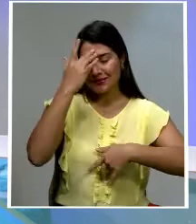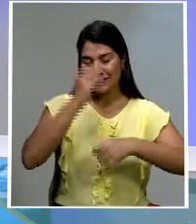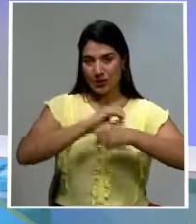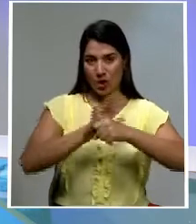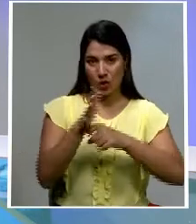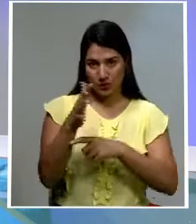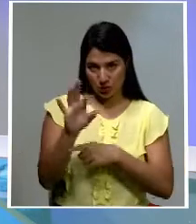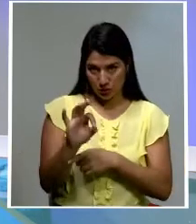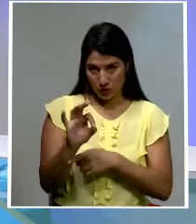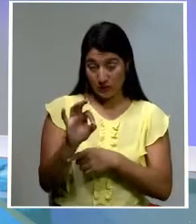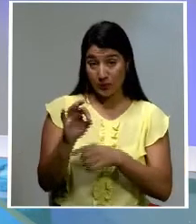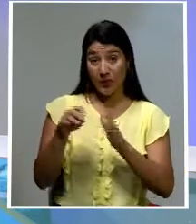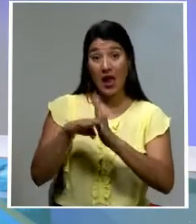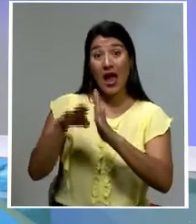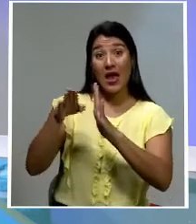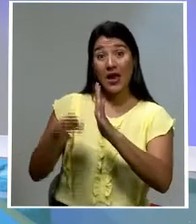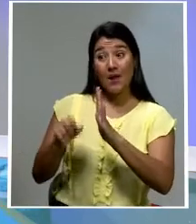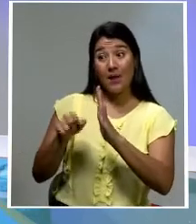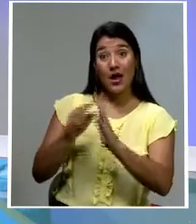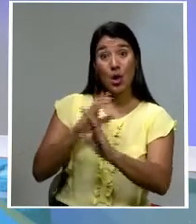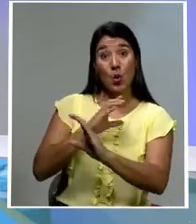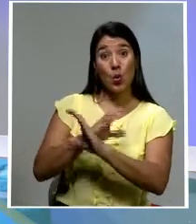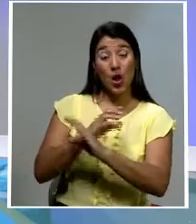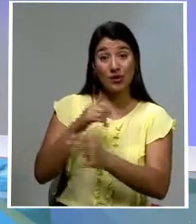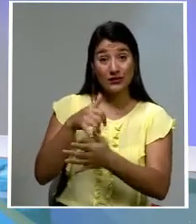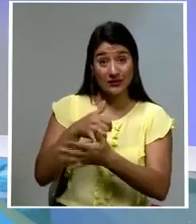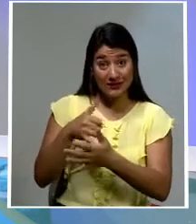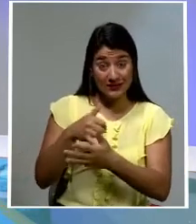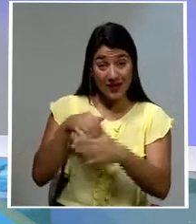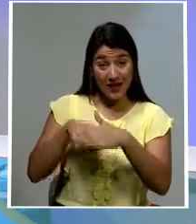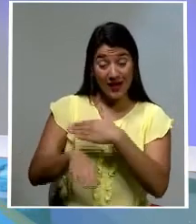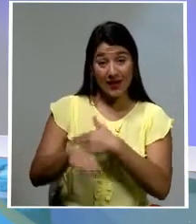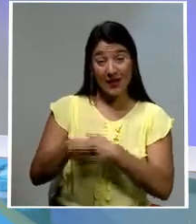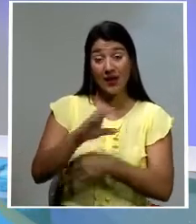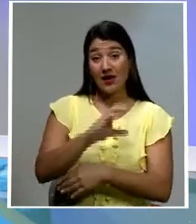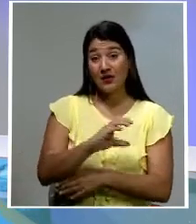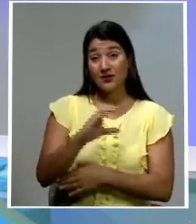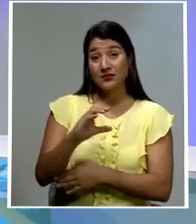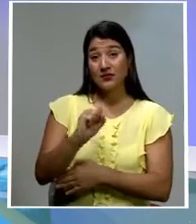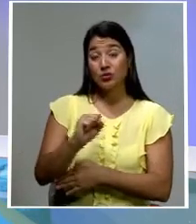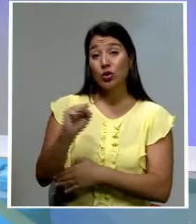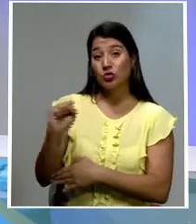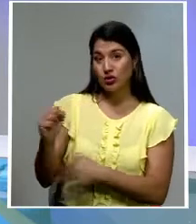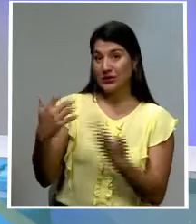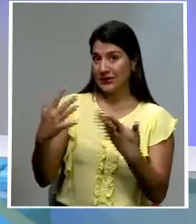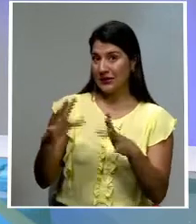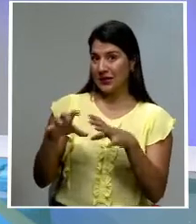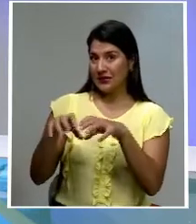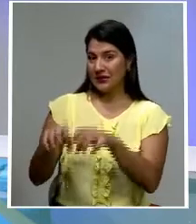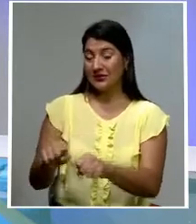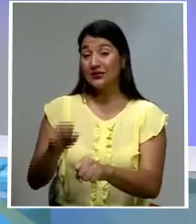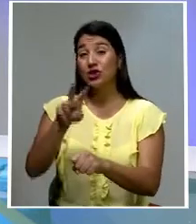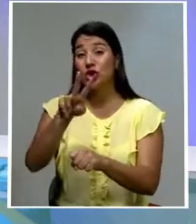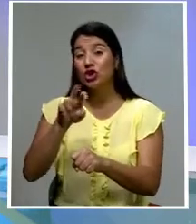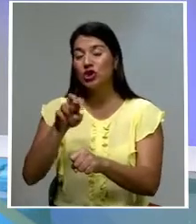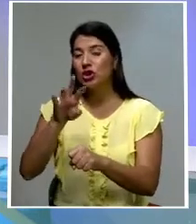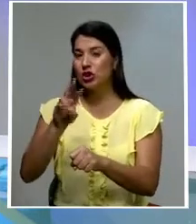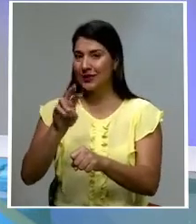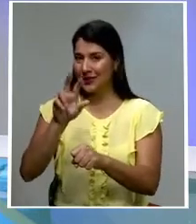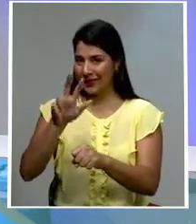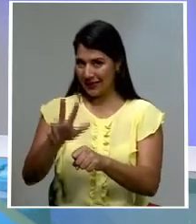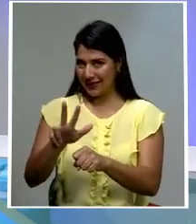las camas para cuidados críticos y severos en la caja están ocupadas 273 de